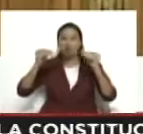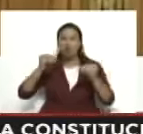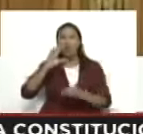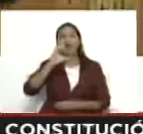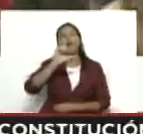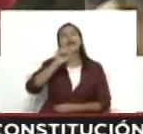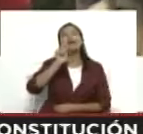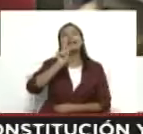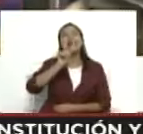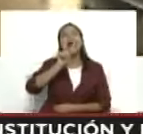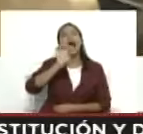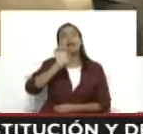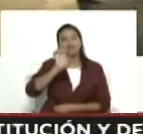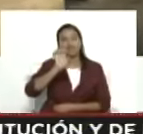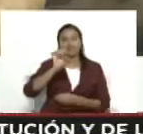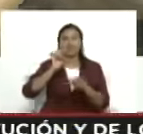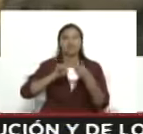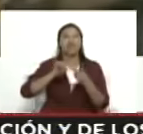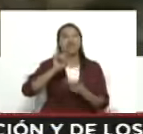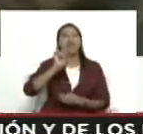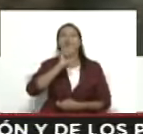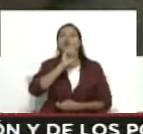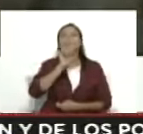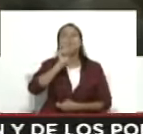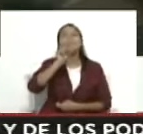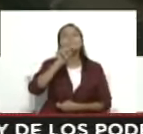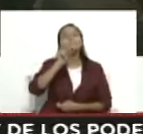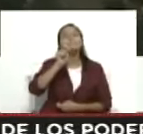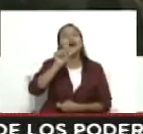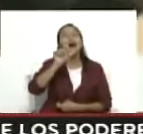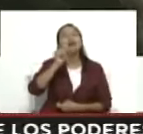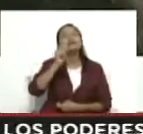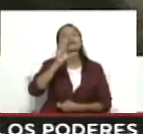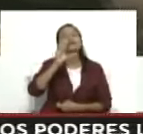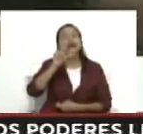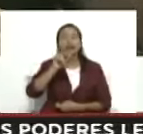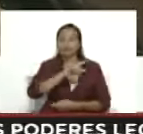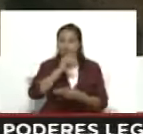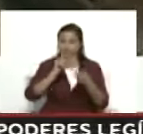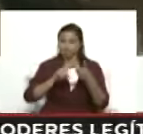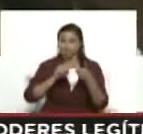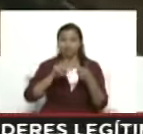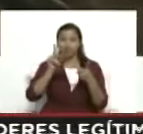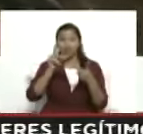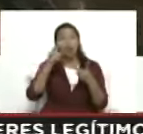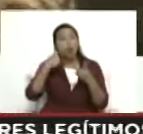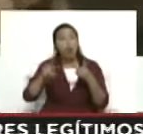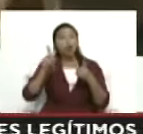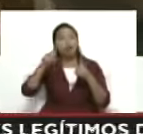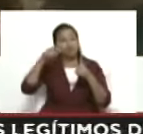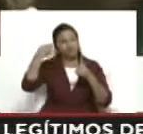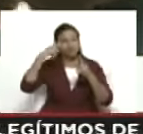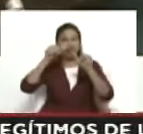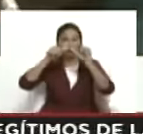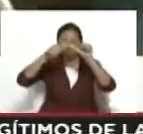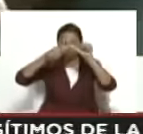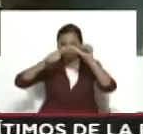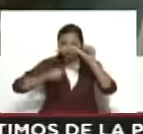reverlo y volverlo a ver. Y hay uno que se llama La revolución no va a ser transmitida, que hay que